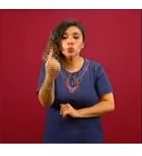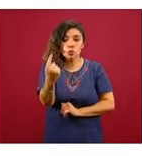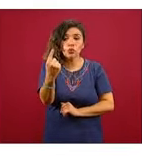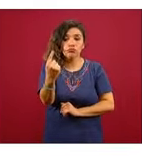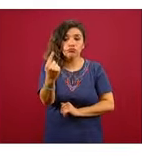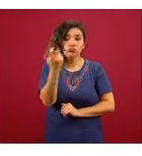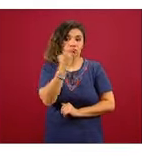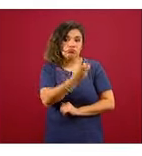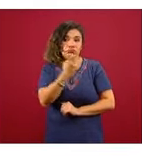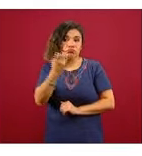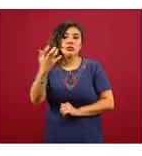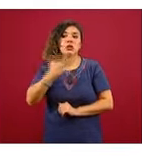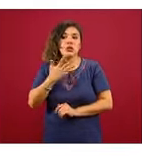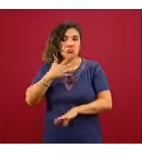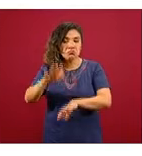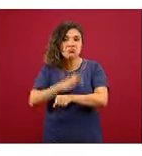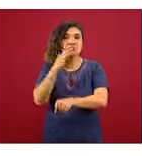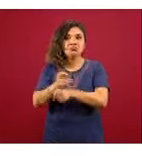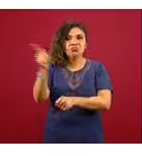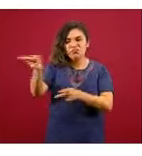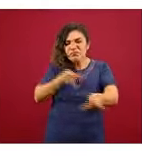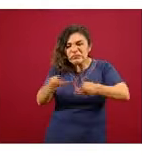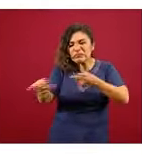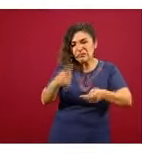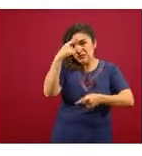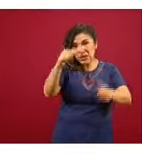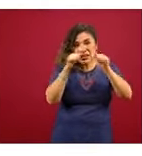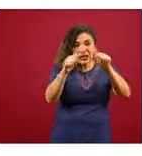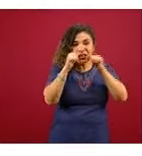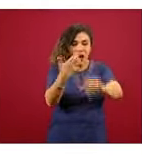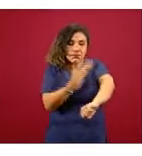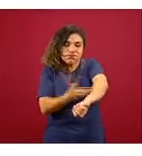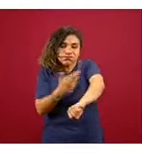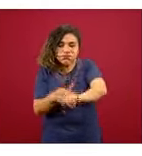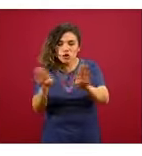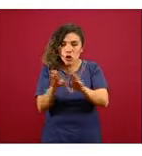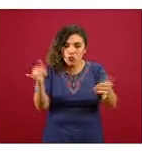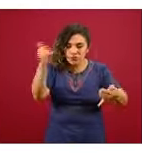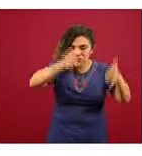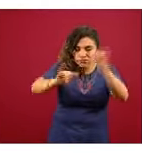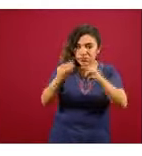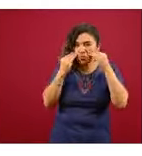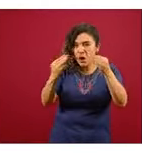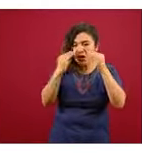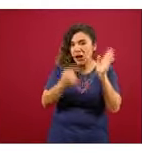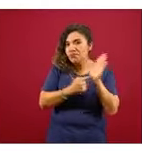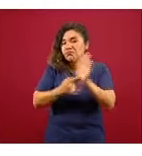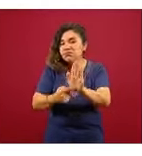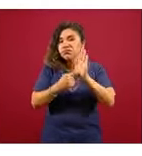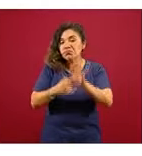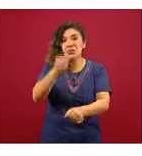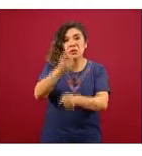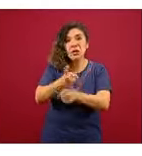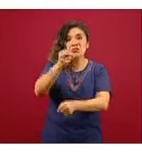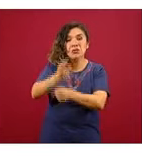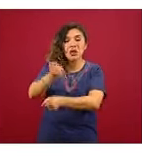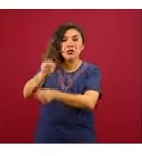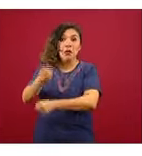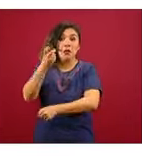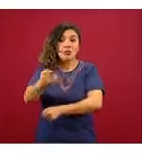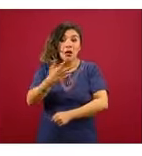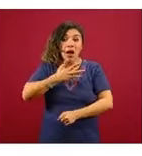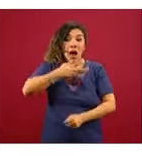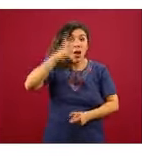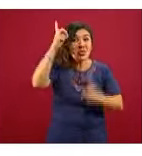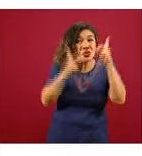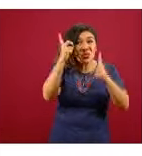Esto quiere decir que ha habido una buena eficiencia en la atención y el procesamiento de sus muestras, lo cual le permite tener solo